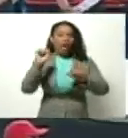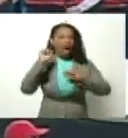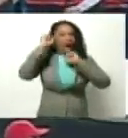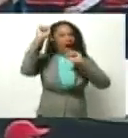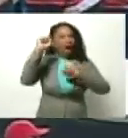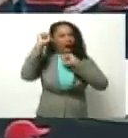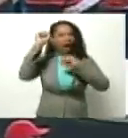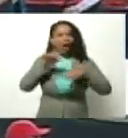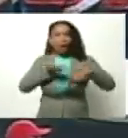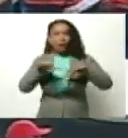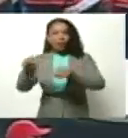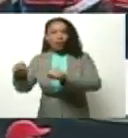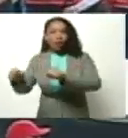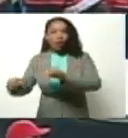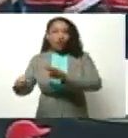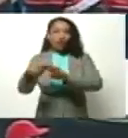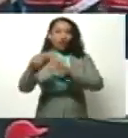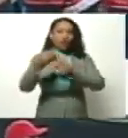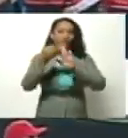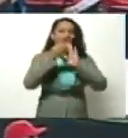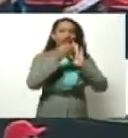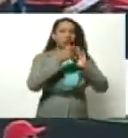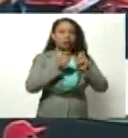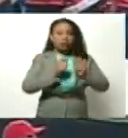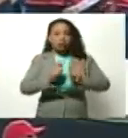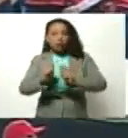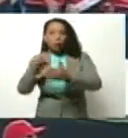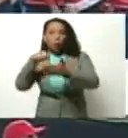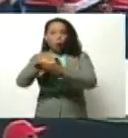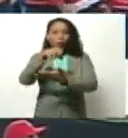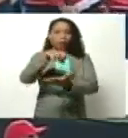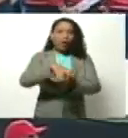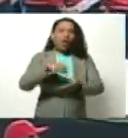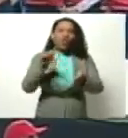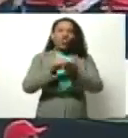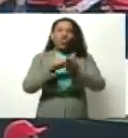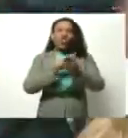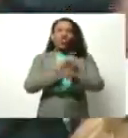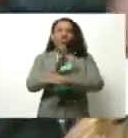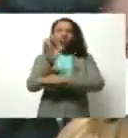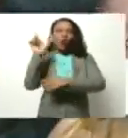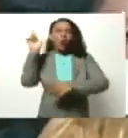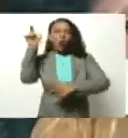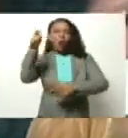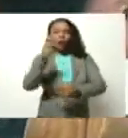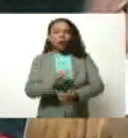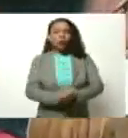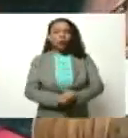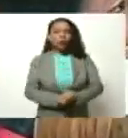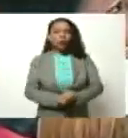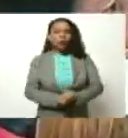el imperialismo a intentar un golpe de estado para dónde van guárico